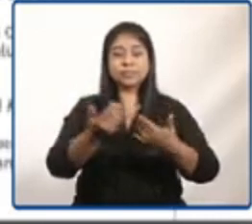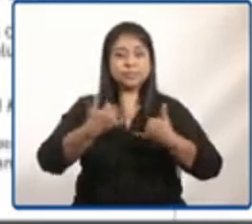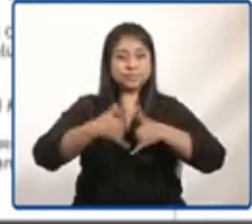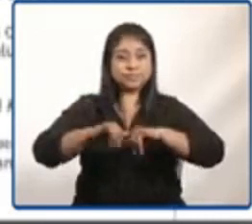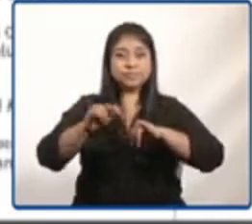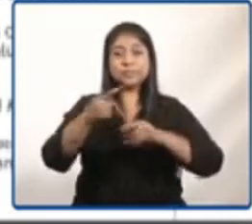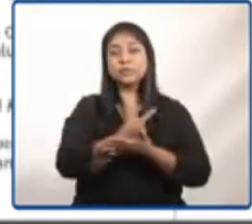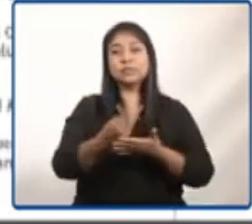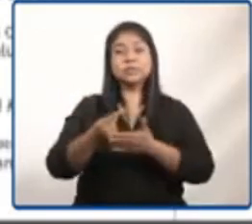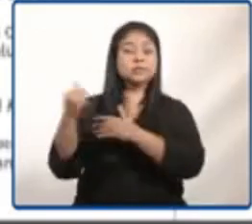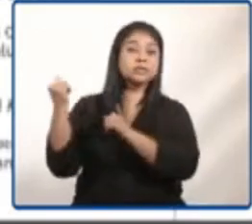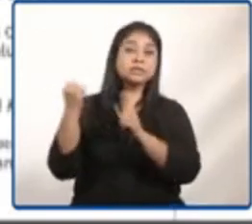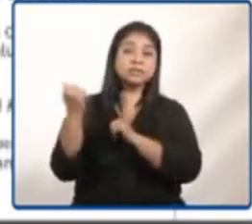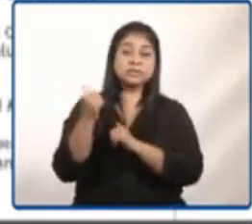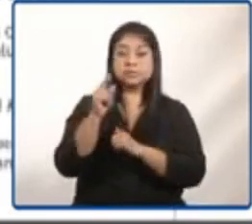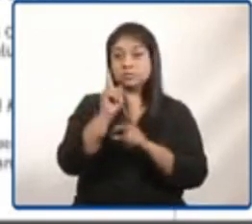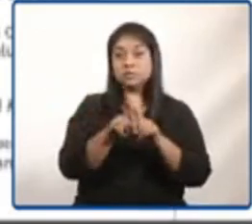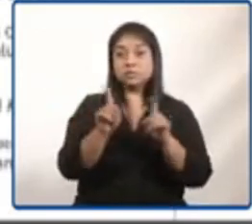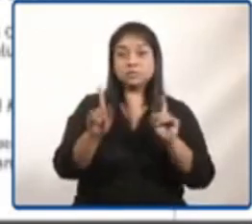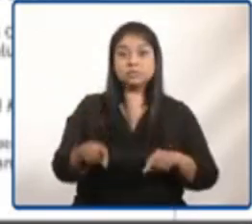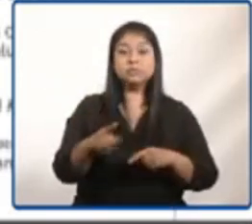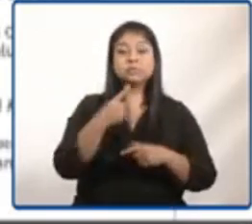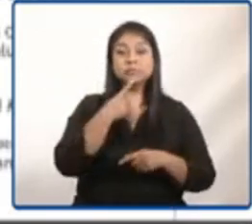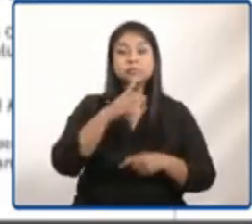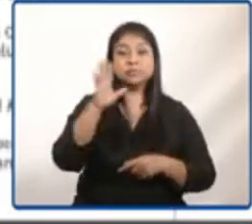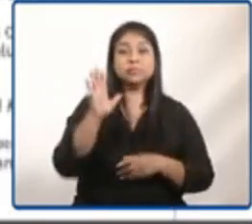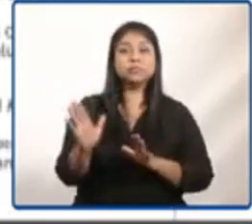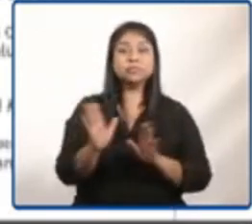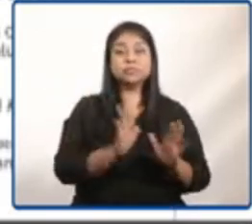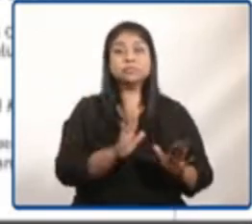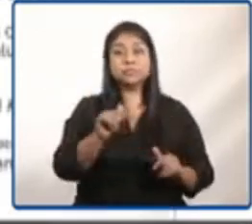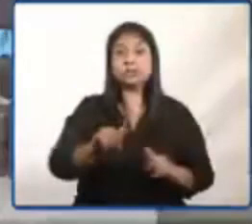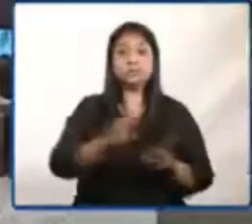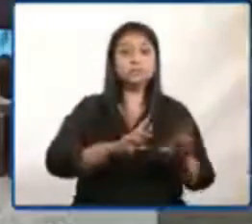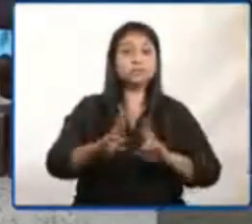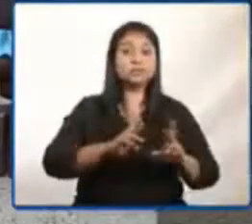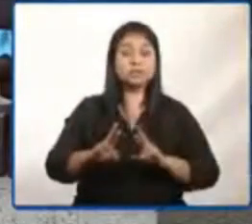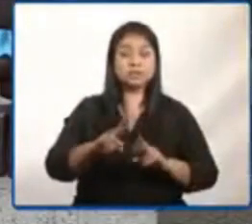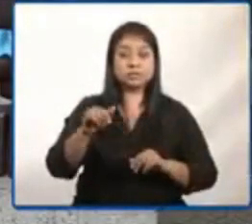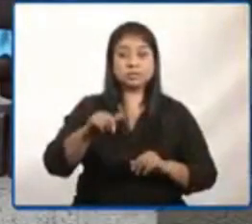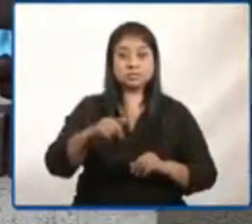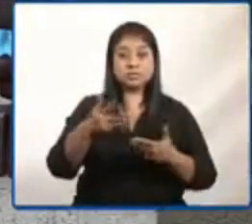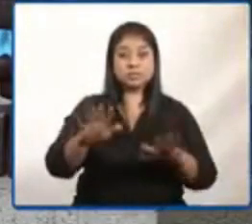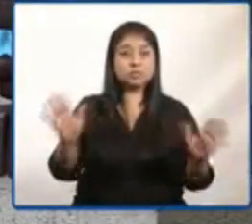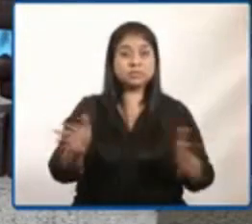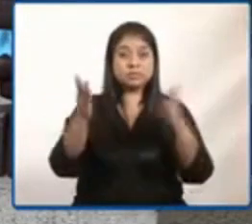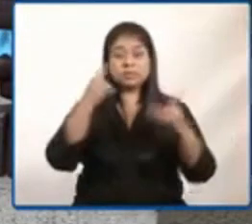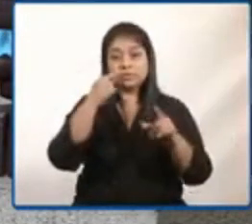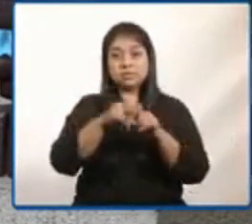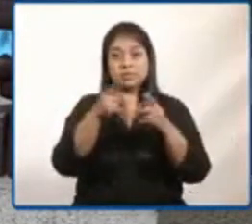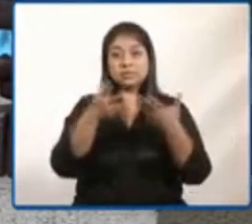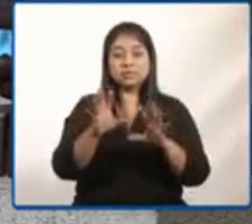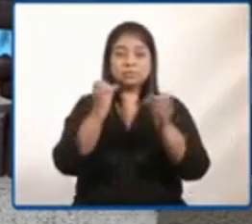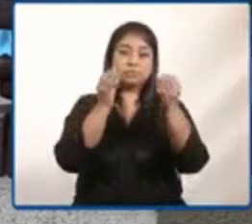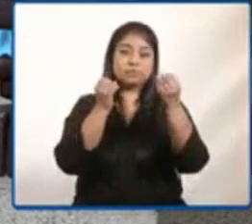Semana Santa que es importante hacer cumplir. Eso es lo relacionado que en esta mañana queremos compartir con